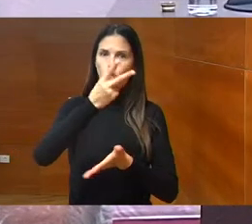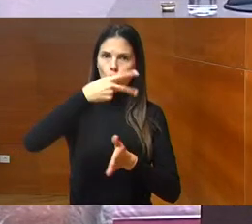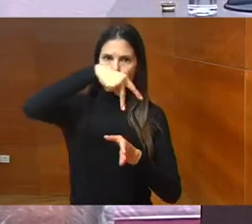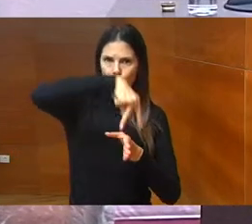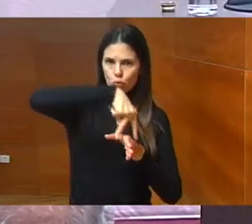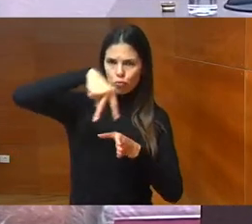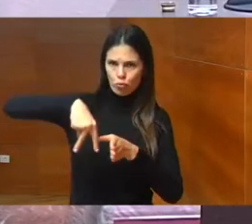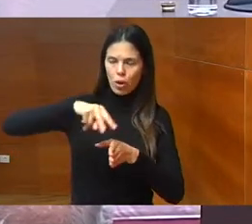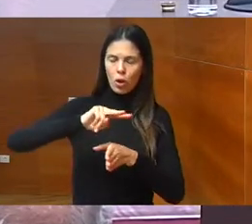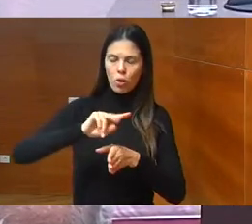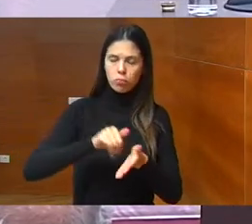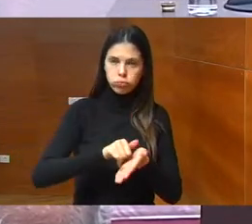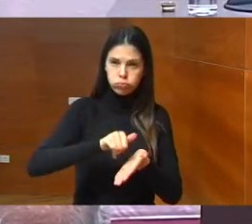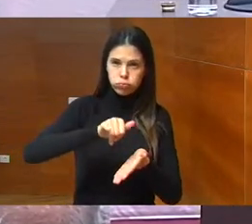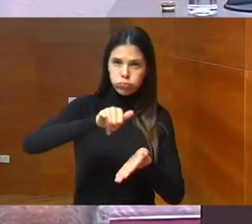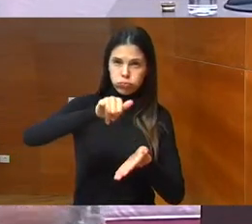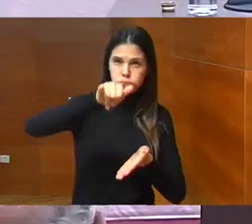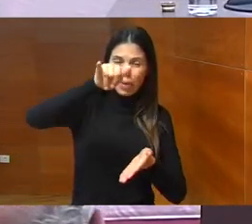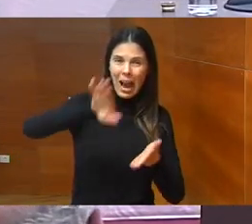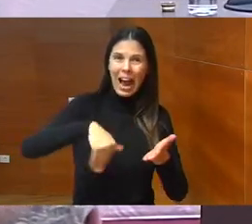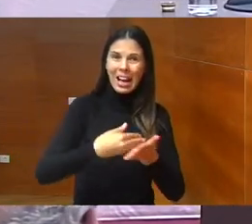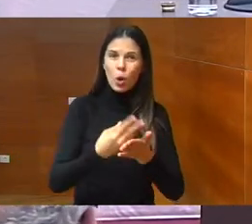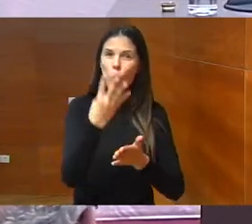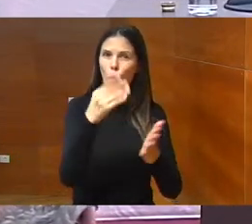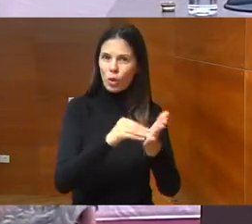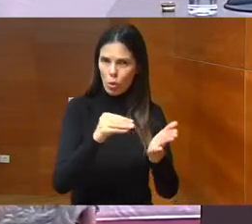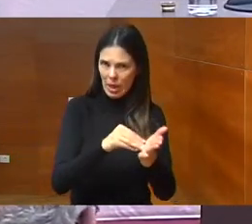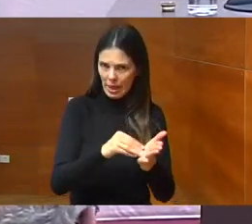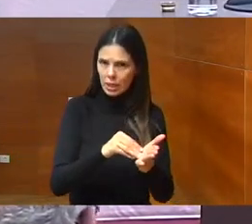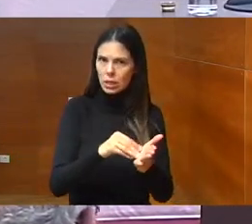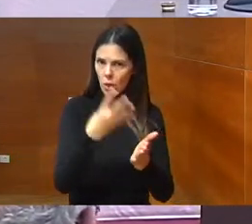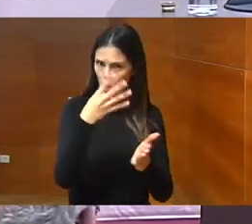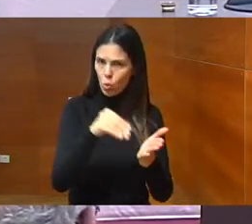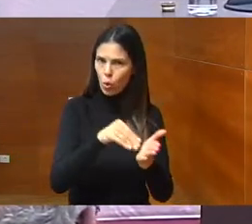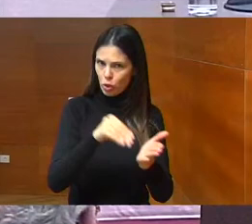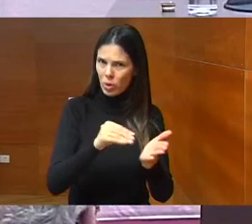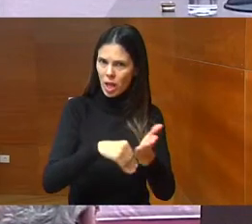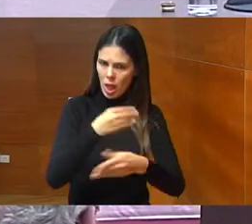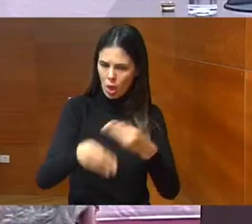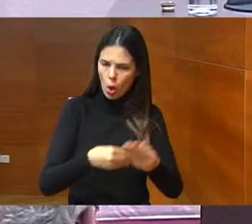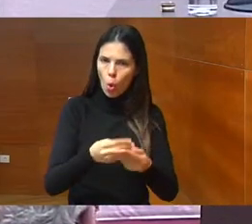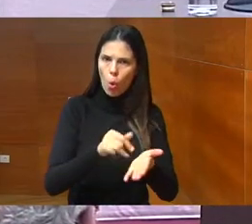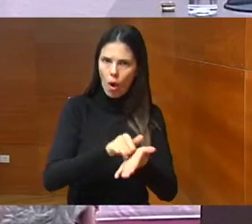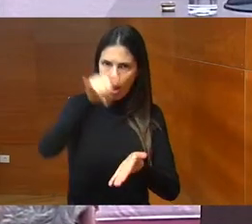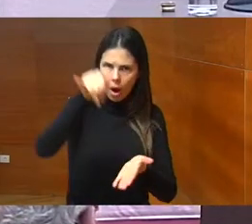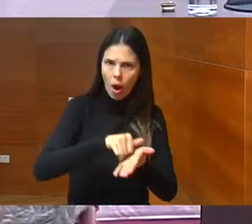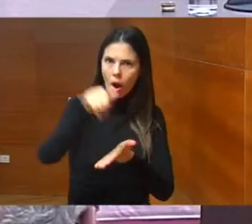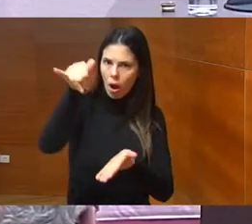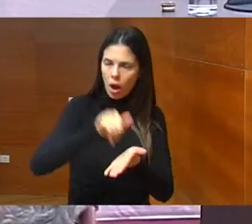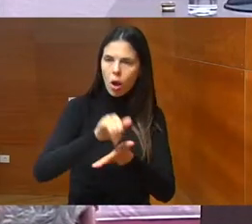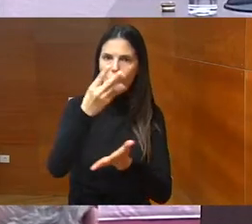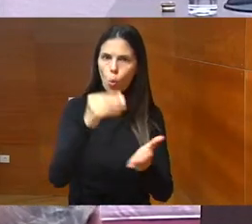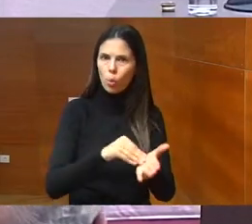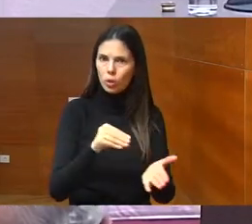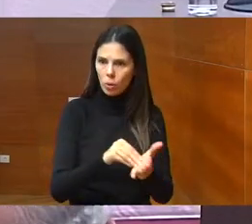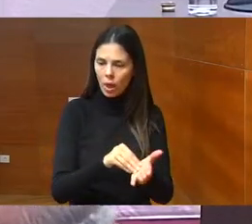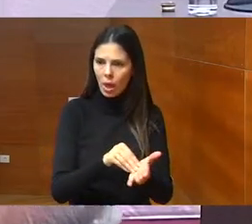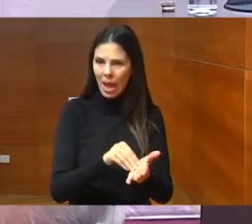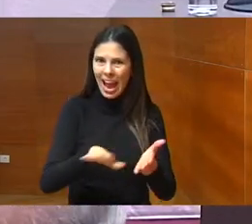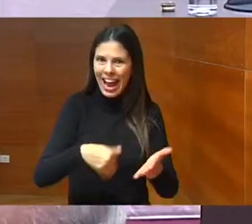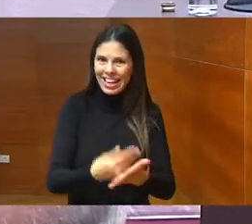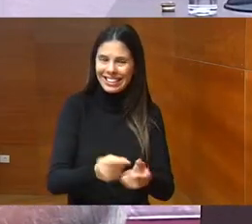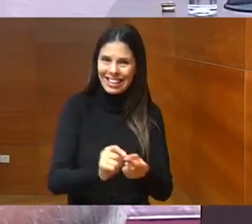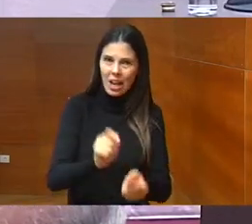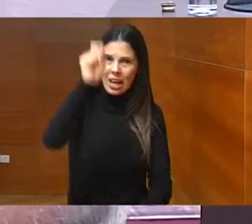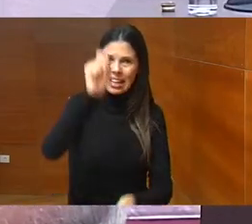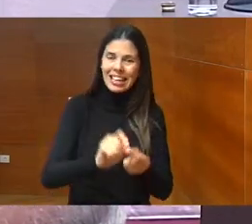levantó huevo hasta cuatro veces o sea fisiocaídas llegando a